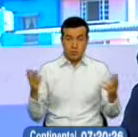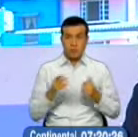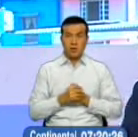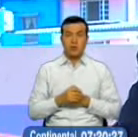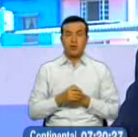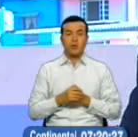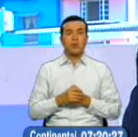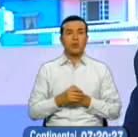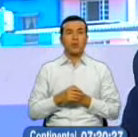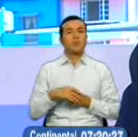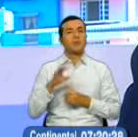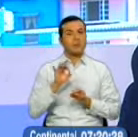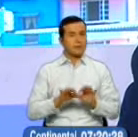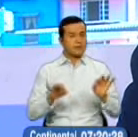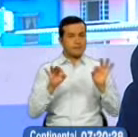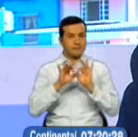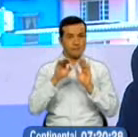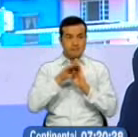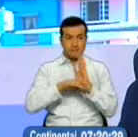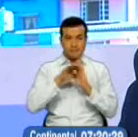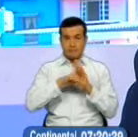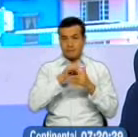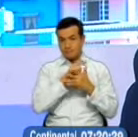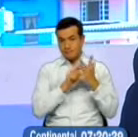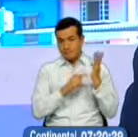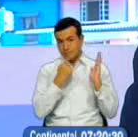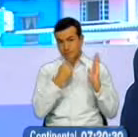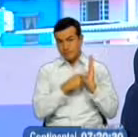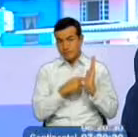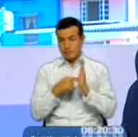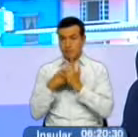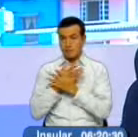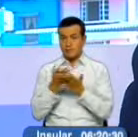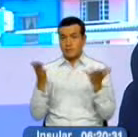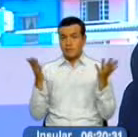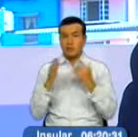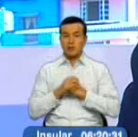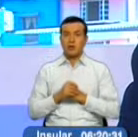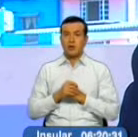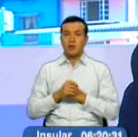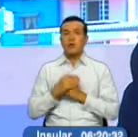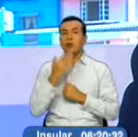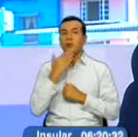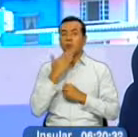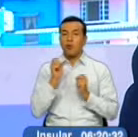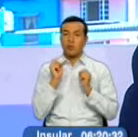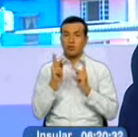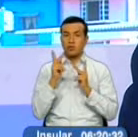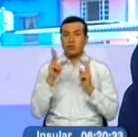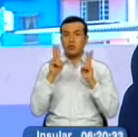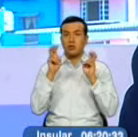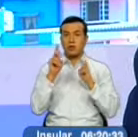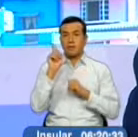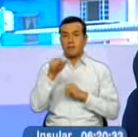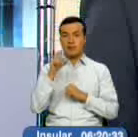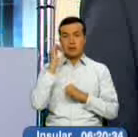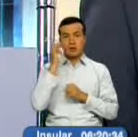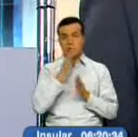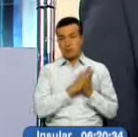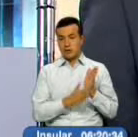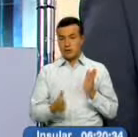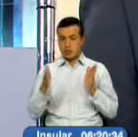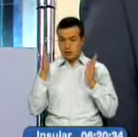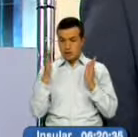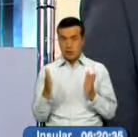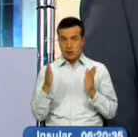las medidas más adecuadas para reducirlas. Esta revista habla de las ventanas de oportunidades de los llamados 1000 días, es decir, tú tienes que hacer